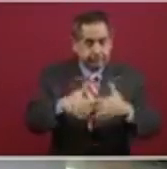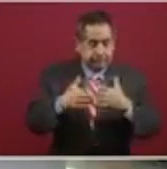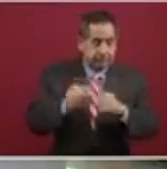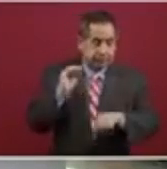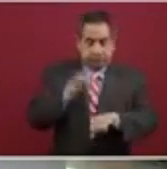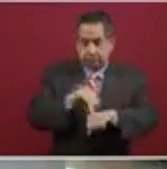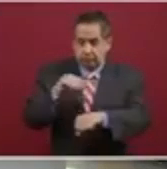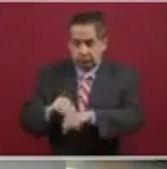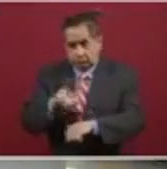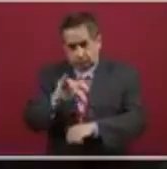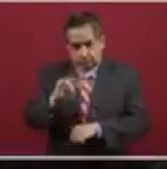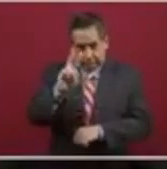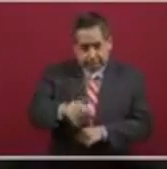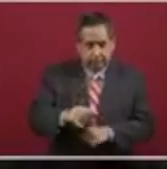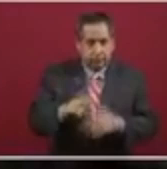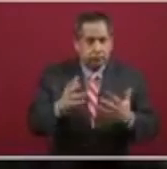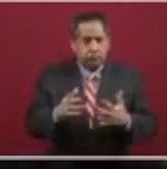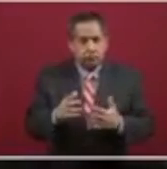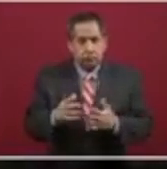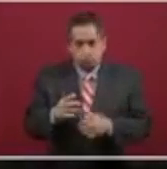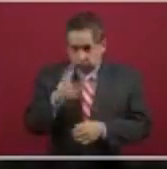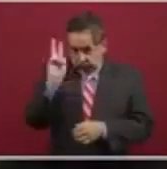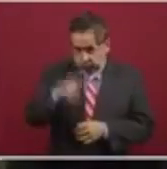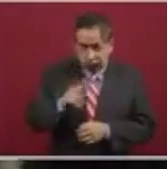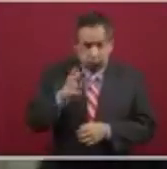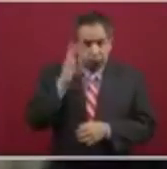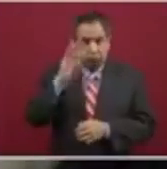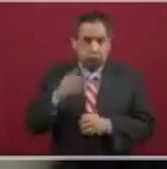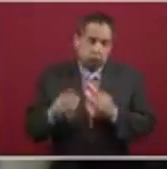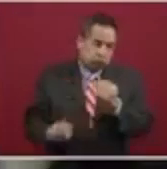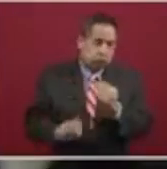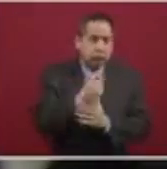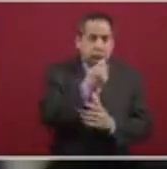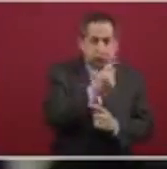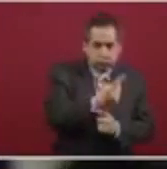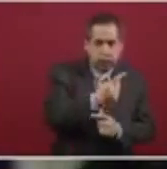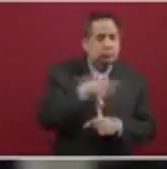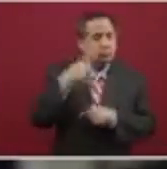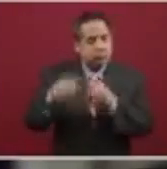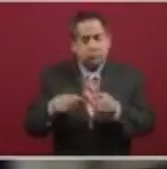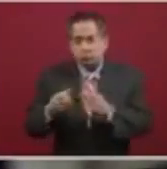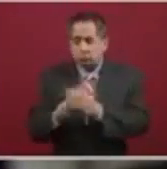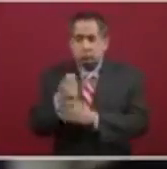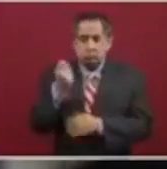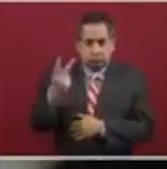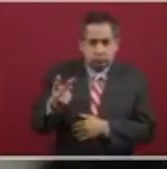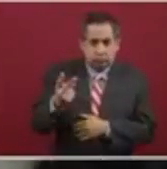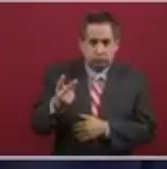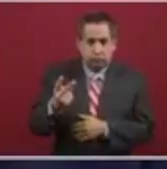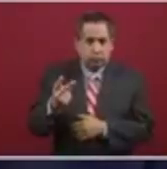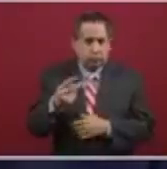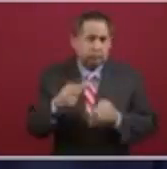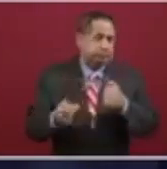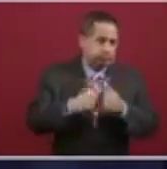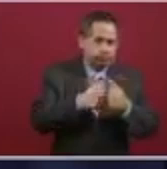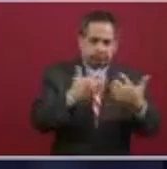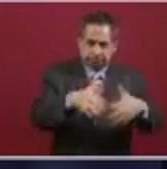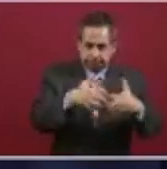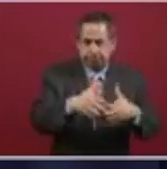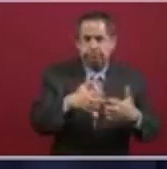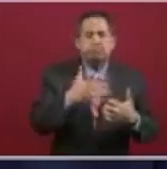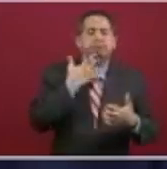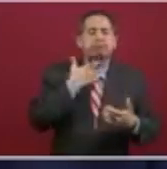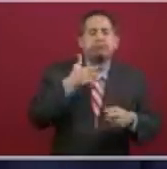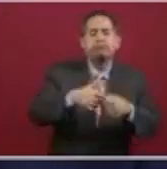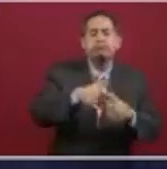si es verdad que se van a construir dos refinerías, esta primera que anunció ayer y una más después cuando